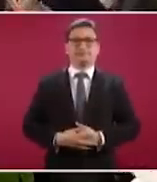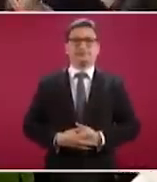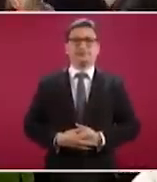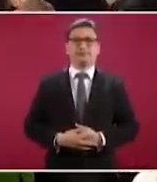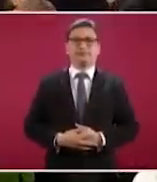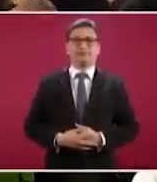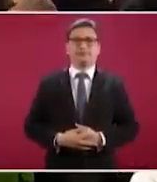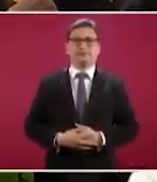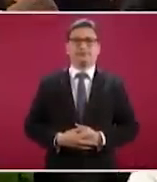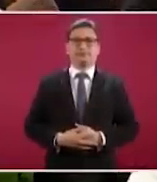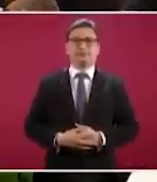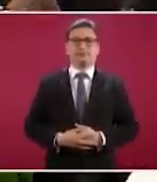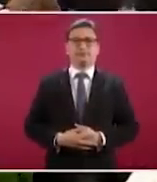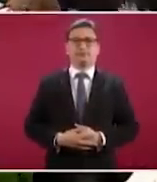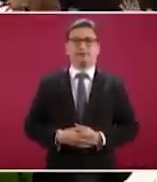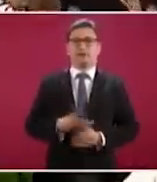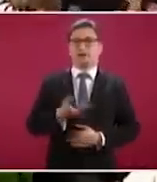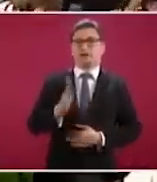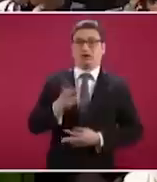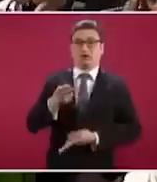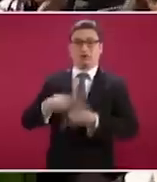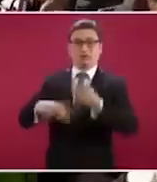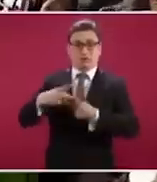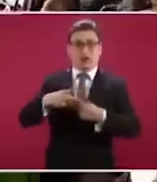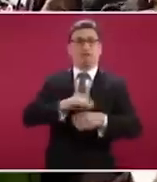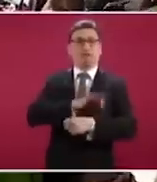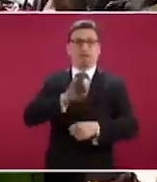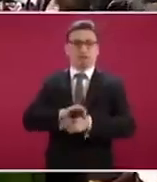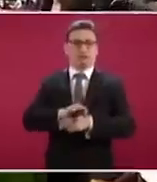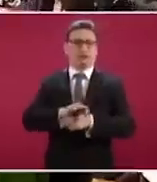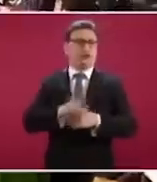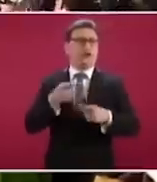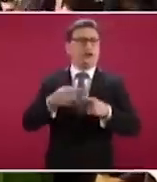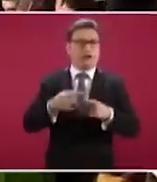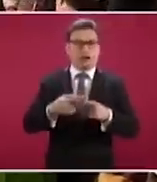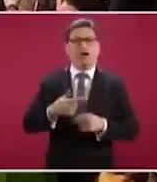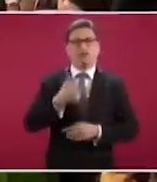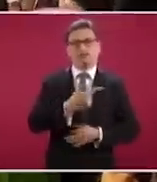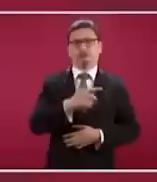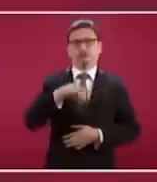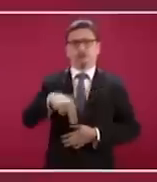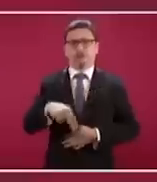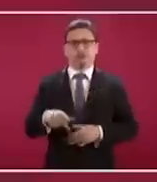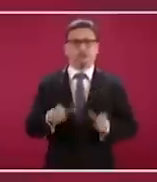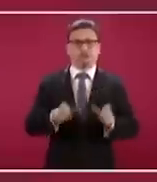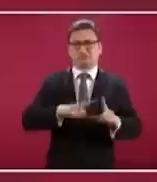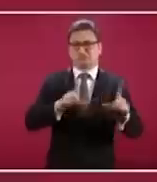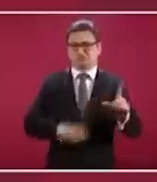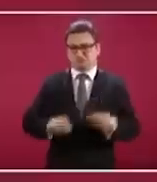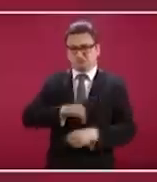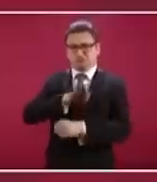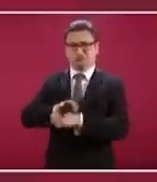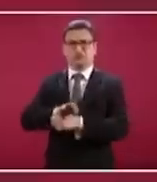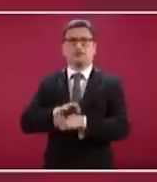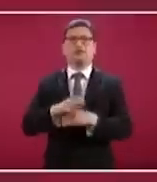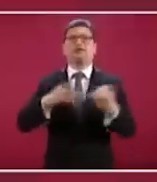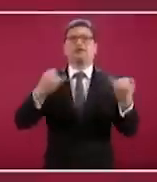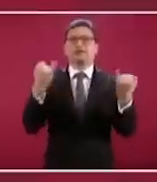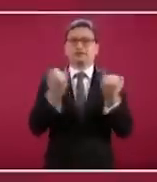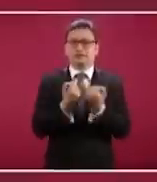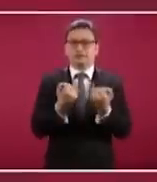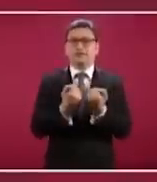se les proteja con la Guardia Nacional y que se les proteja